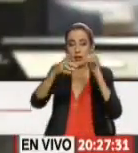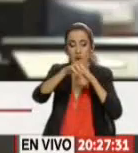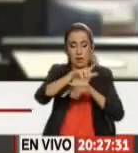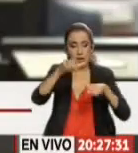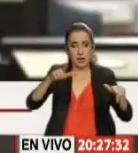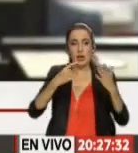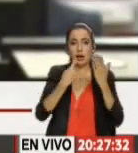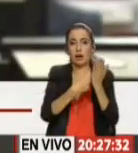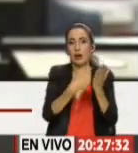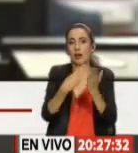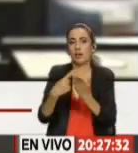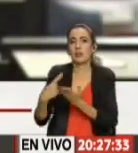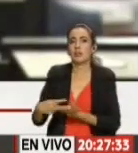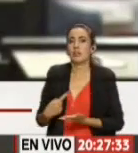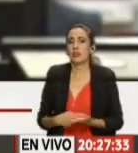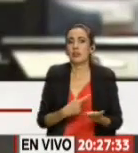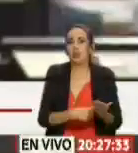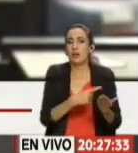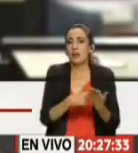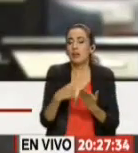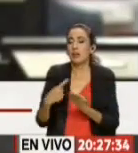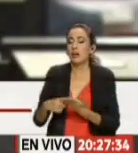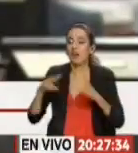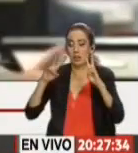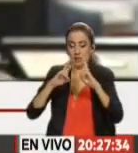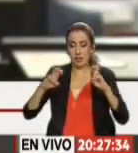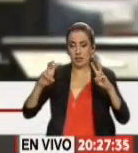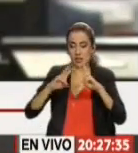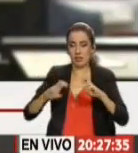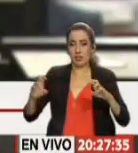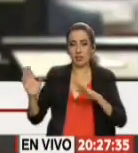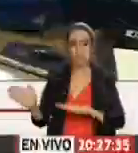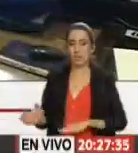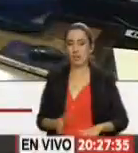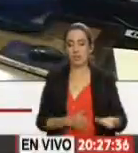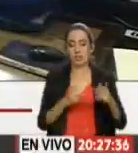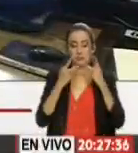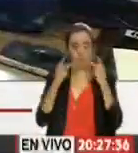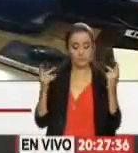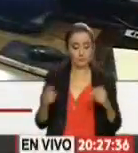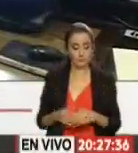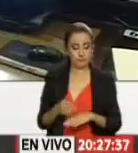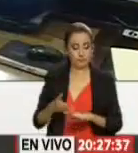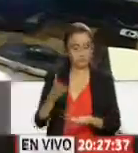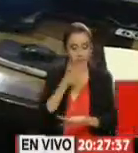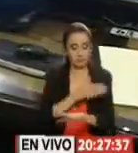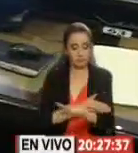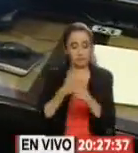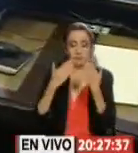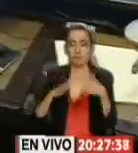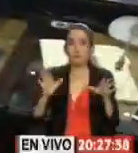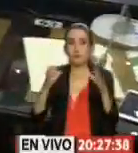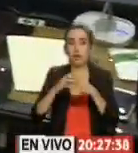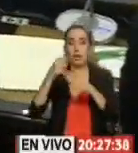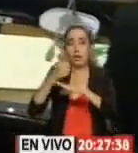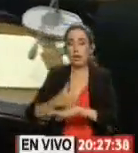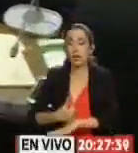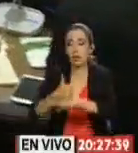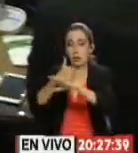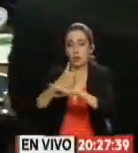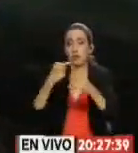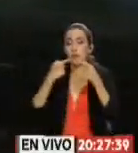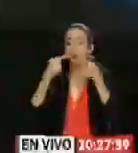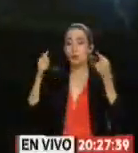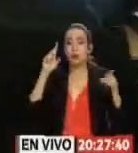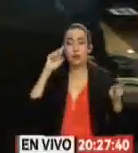se disponga a hacer la investigación sobre esta publicación. Aunque previamente, la titular de la comisión había manifestado